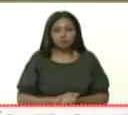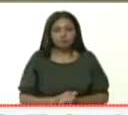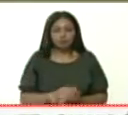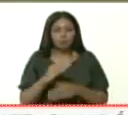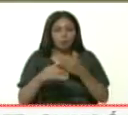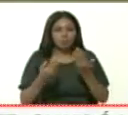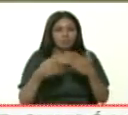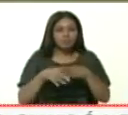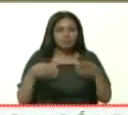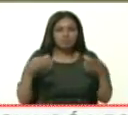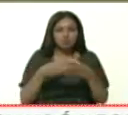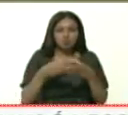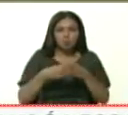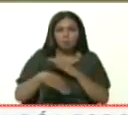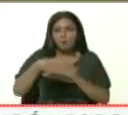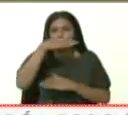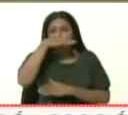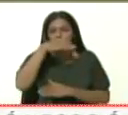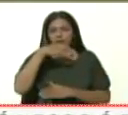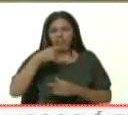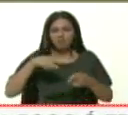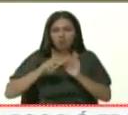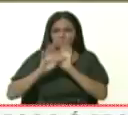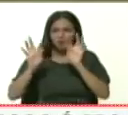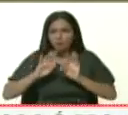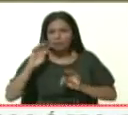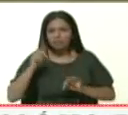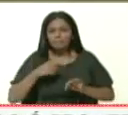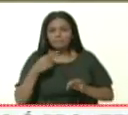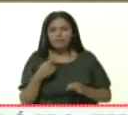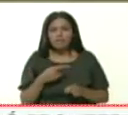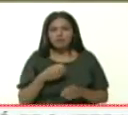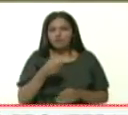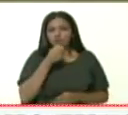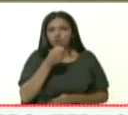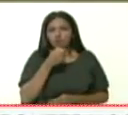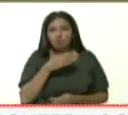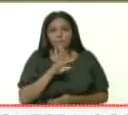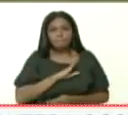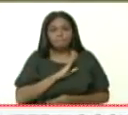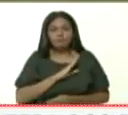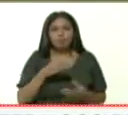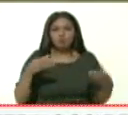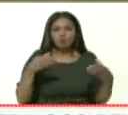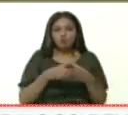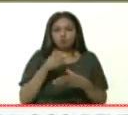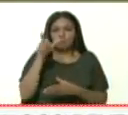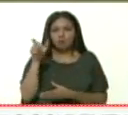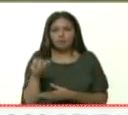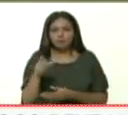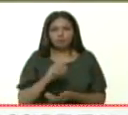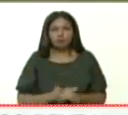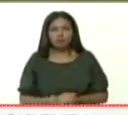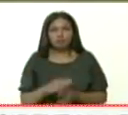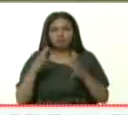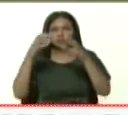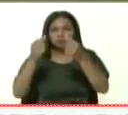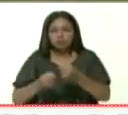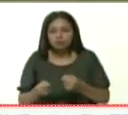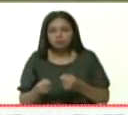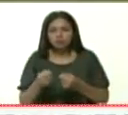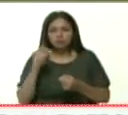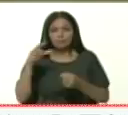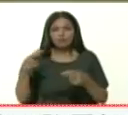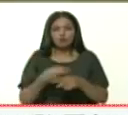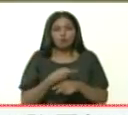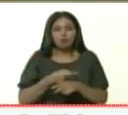través de la banda paramilitar de Los Rastrojos, confesado así por sus propios miembros, capturados por